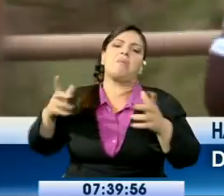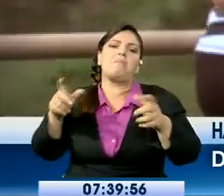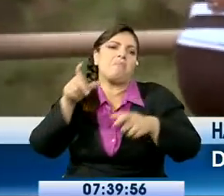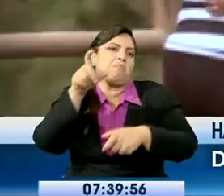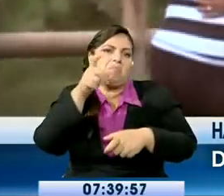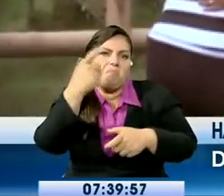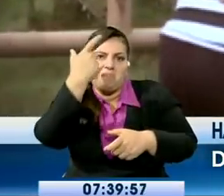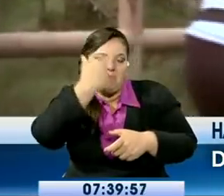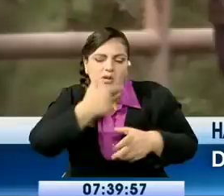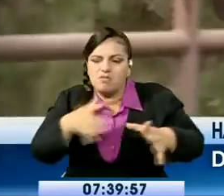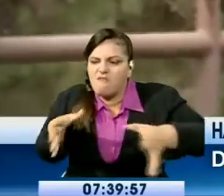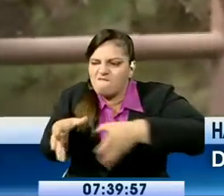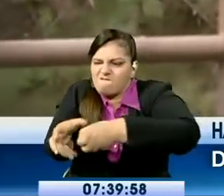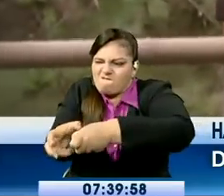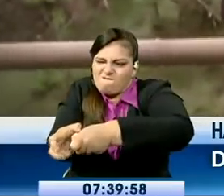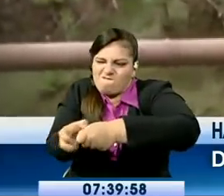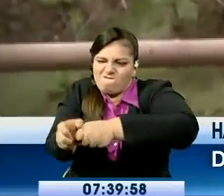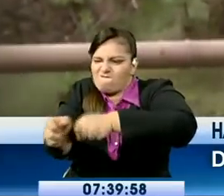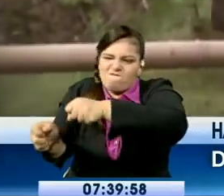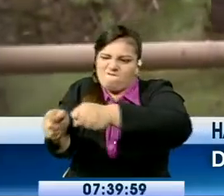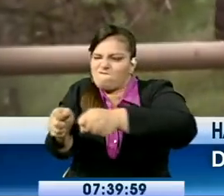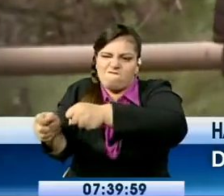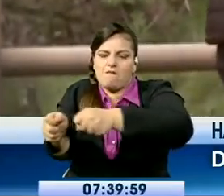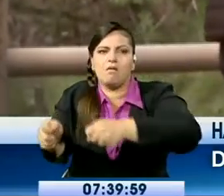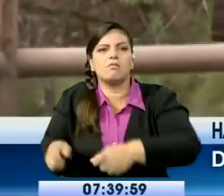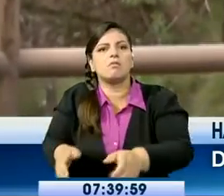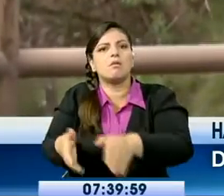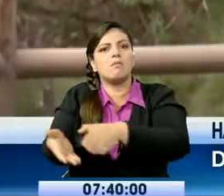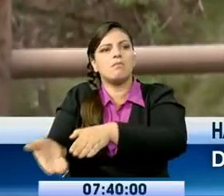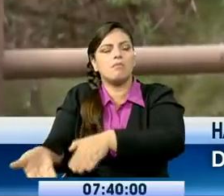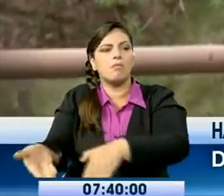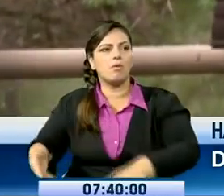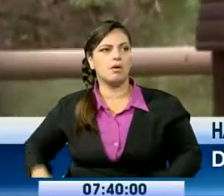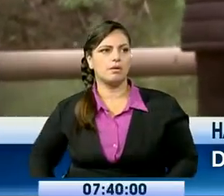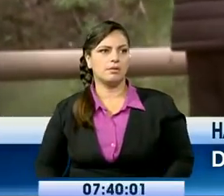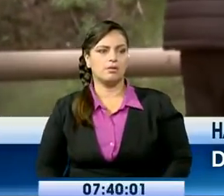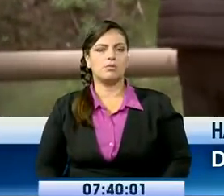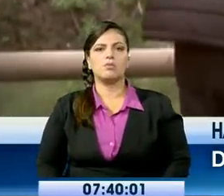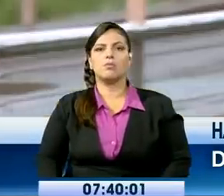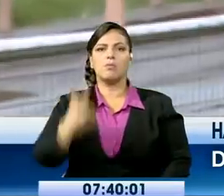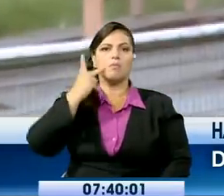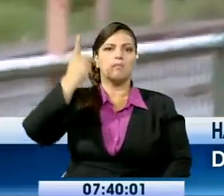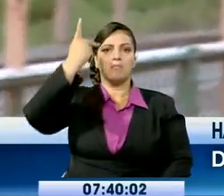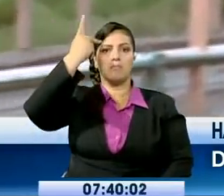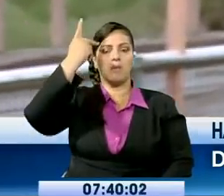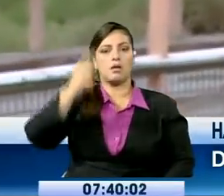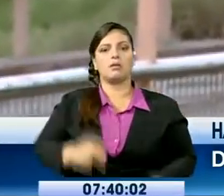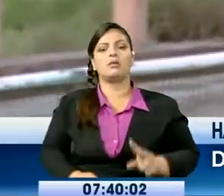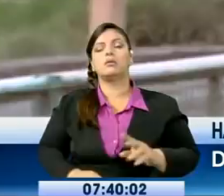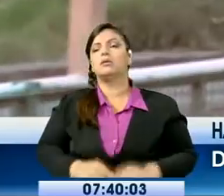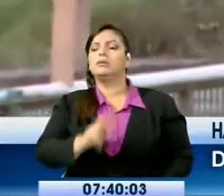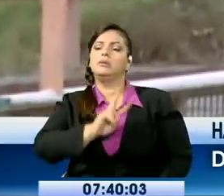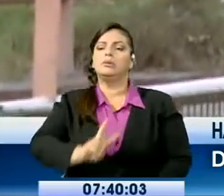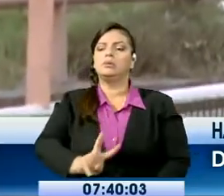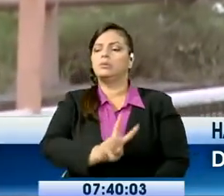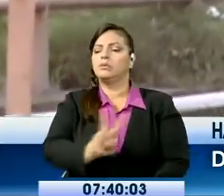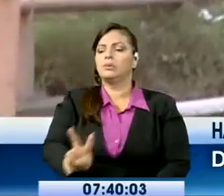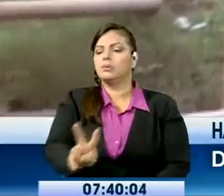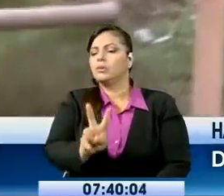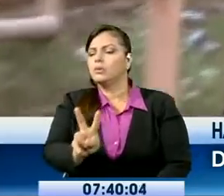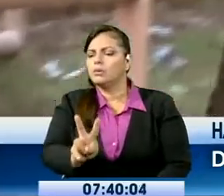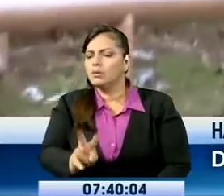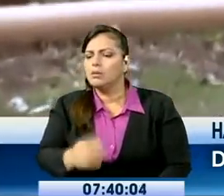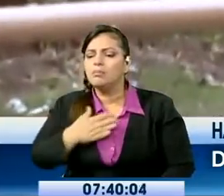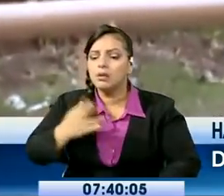prisa, emocionalmente destrozados. Tenían la leve esperanza que no se trate de la misma joven, pero la realidad era otra, la